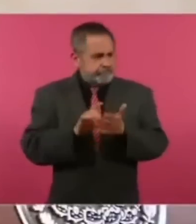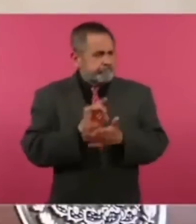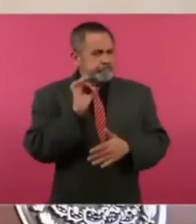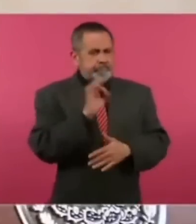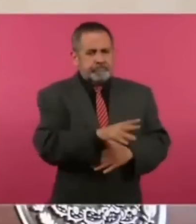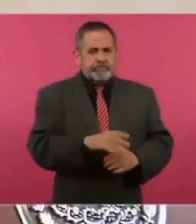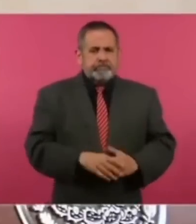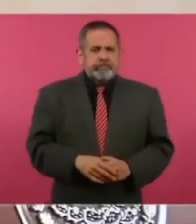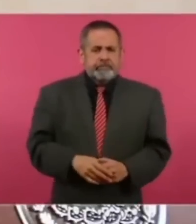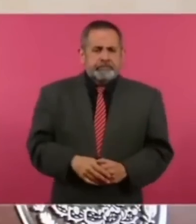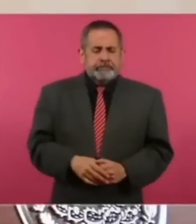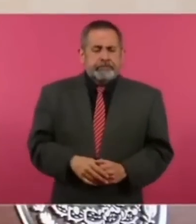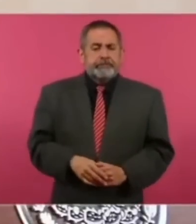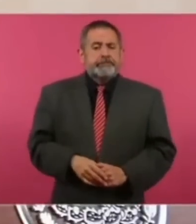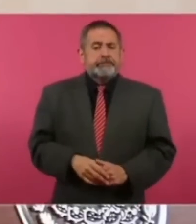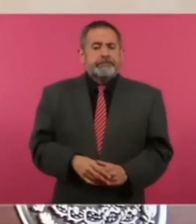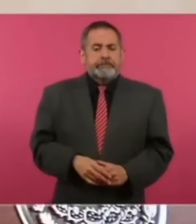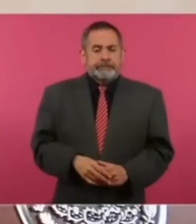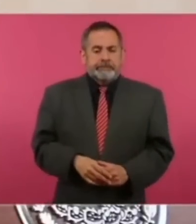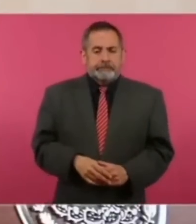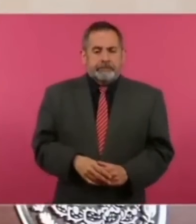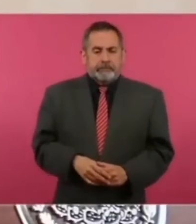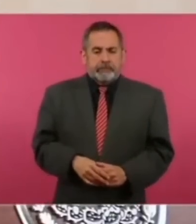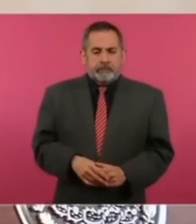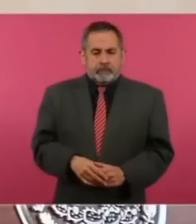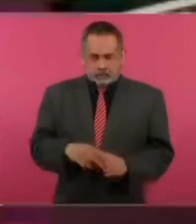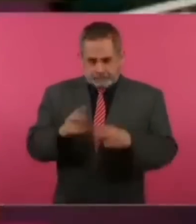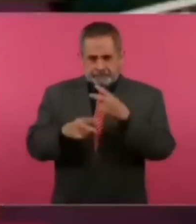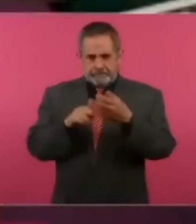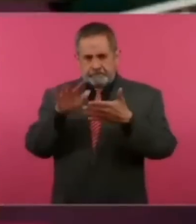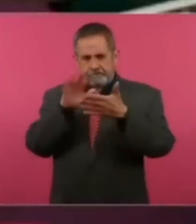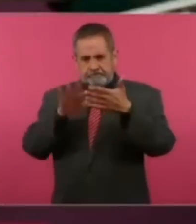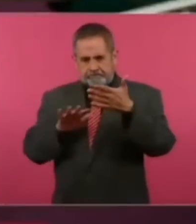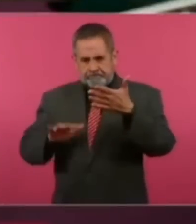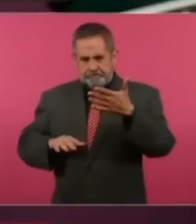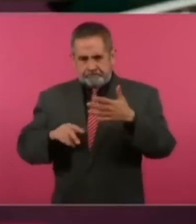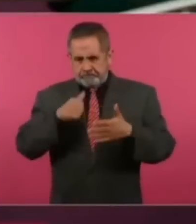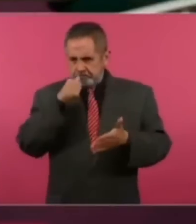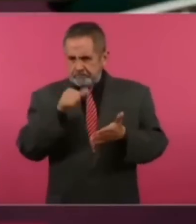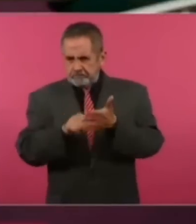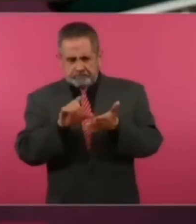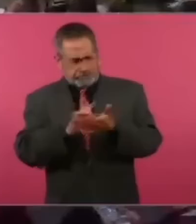Entonces ya le envié una carta, se las voy a leer,